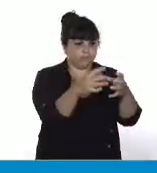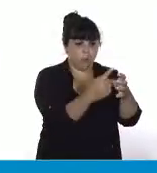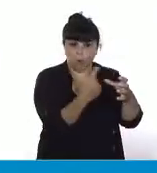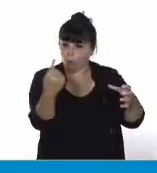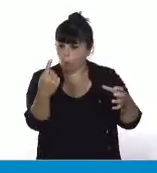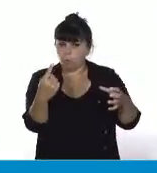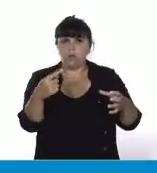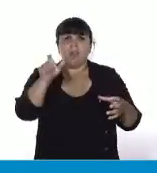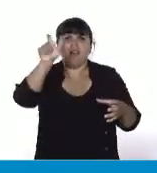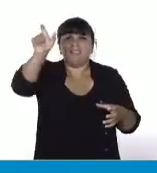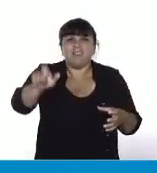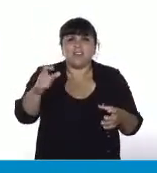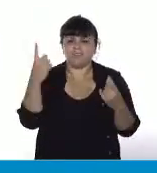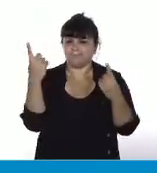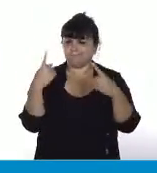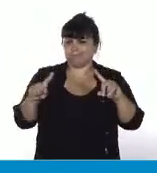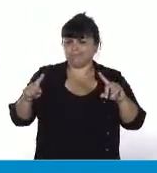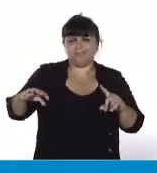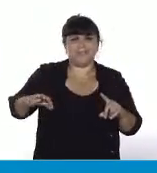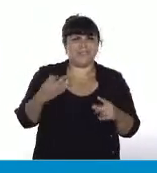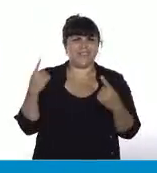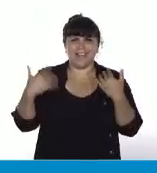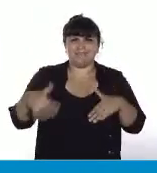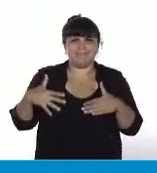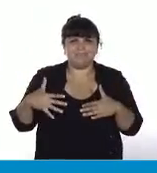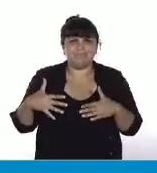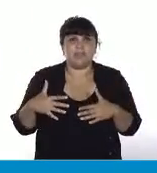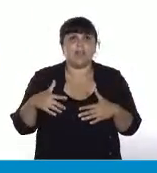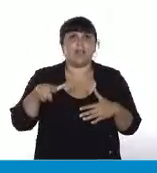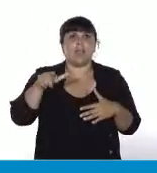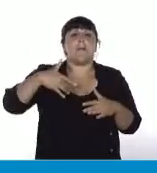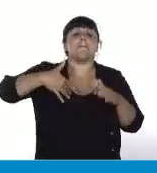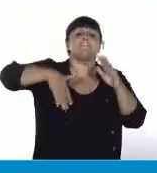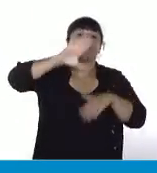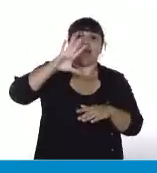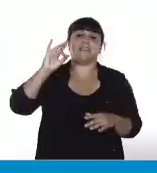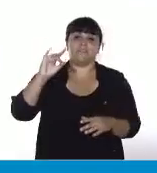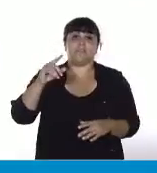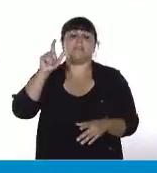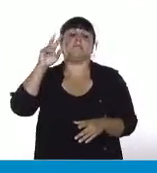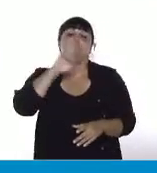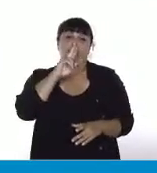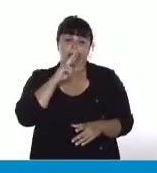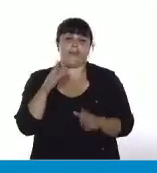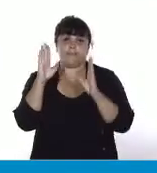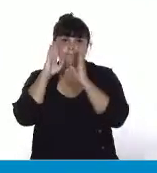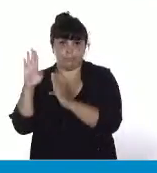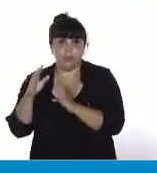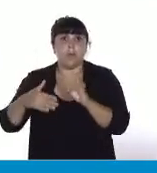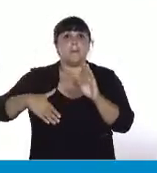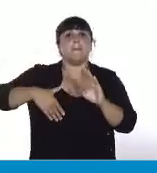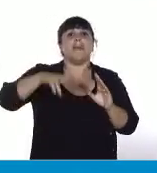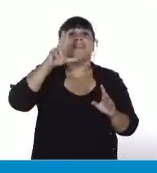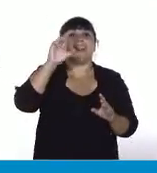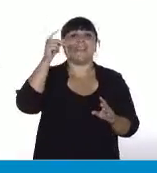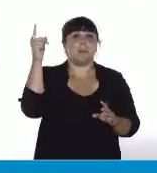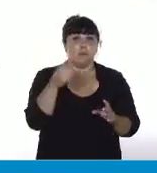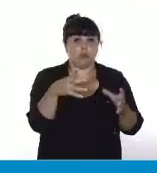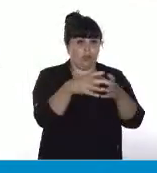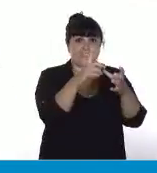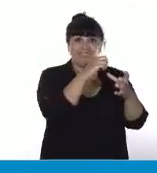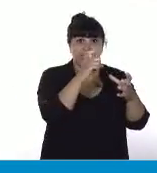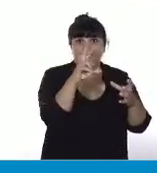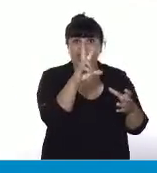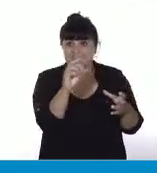personas. En general, la prevalencia es mayor para las mujeres que para los varones. más del 30% del total tiene